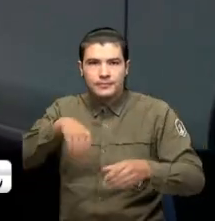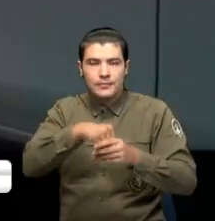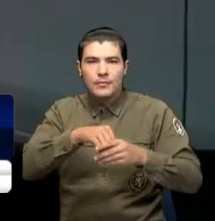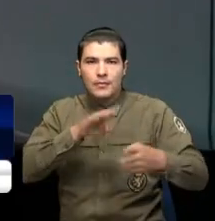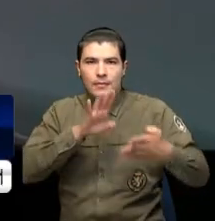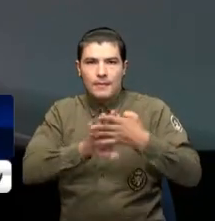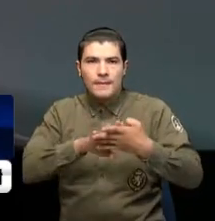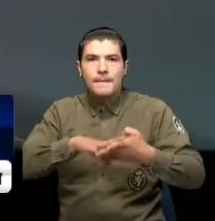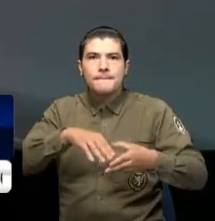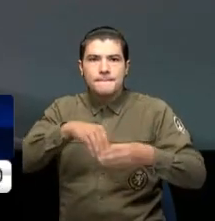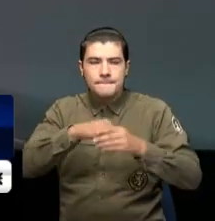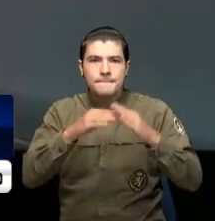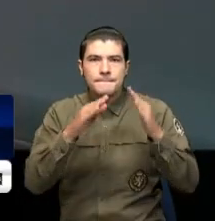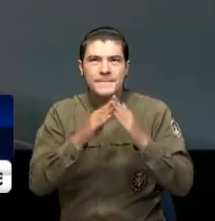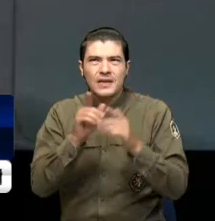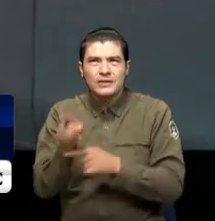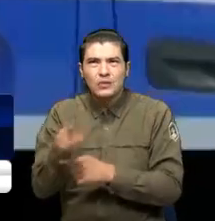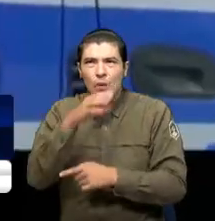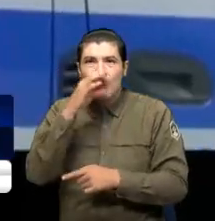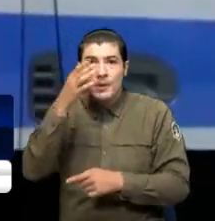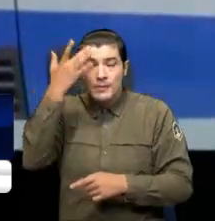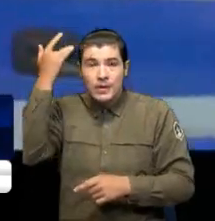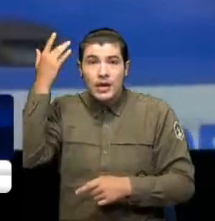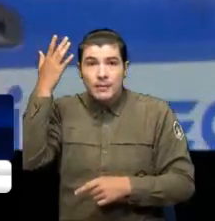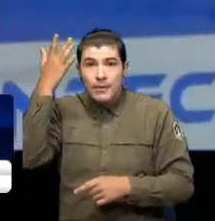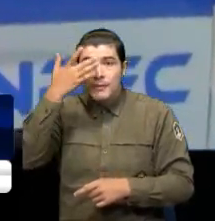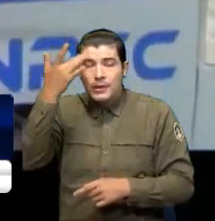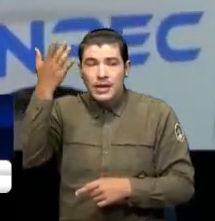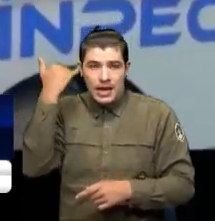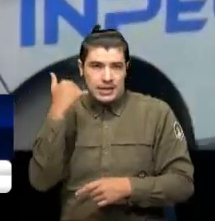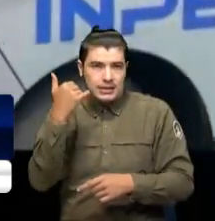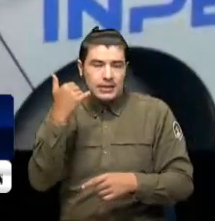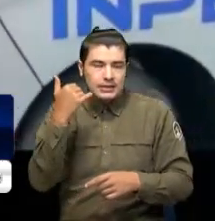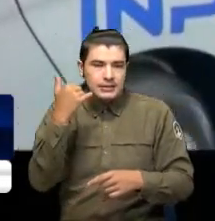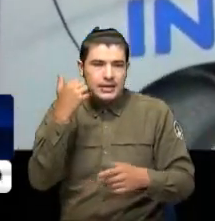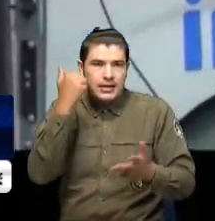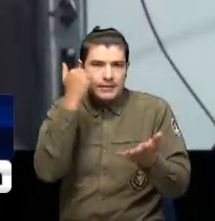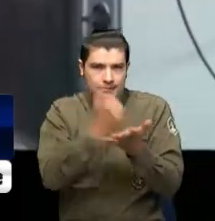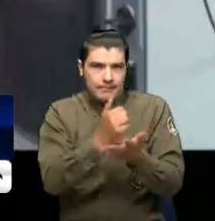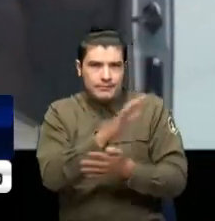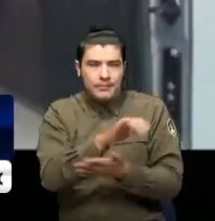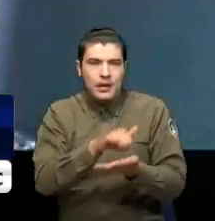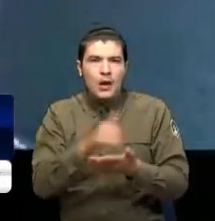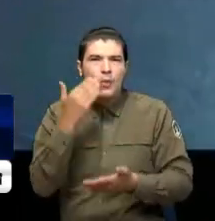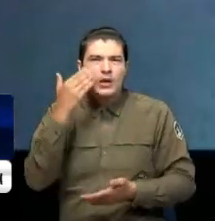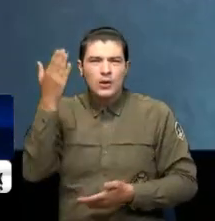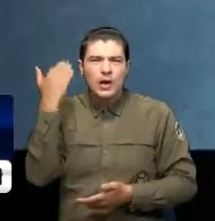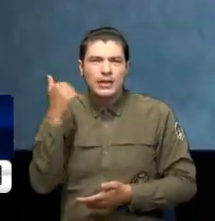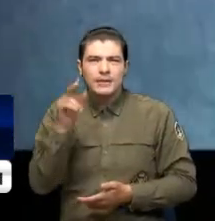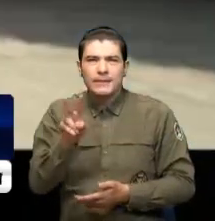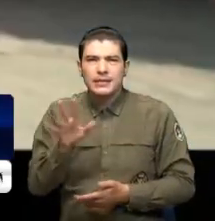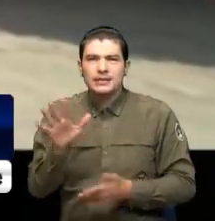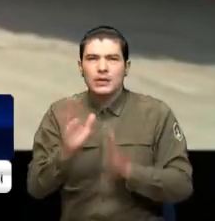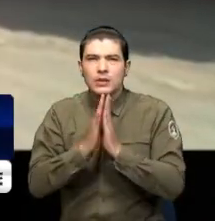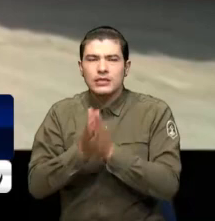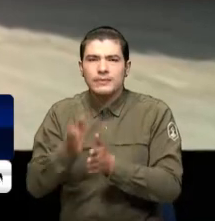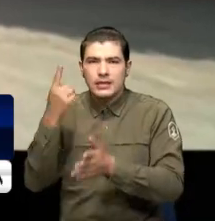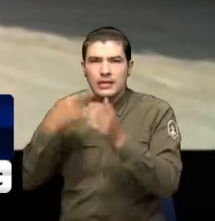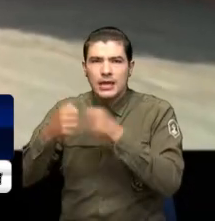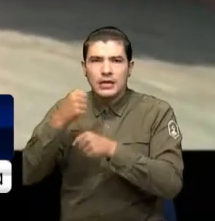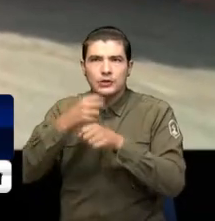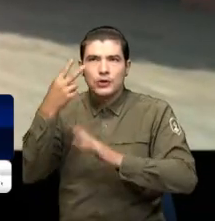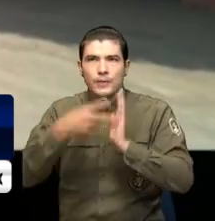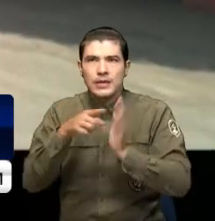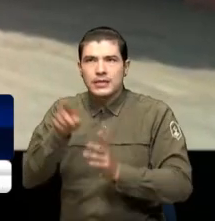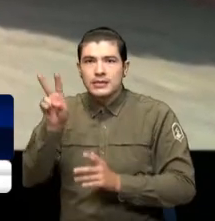detención intramural contra un hombre por homicidio. Los hechos ocurrieron el 25 de diciembre del año 2017 en el barrio Bellavista de